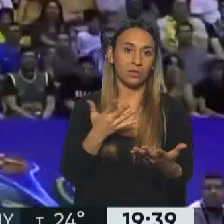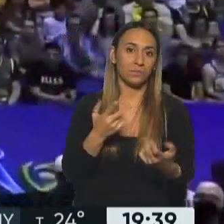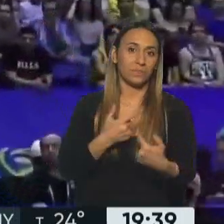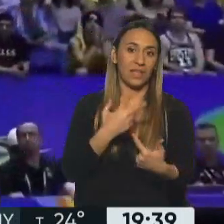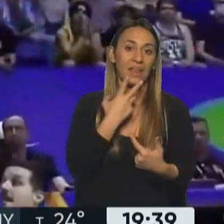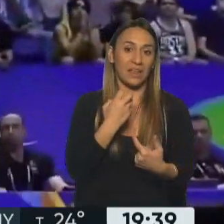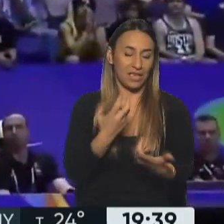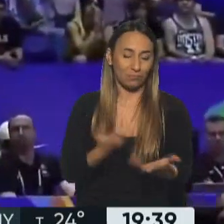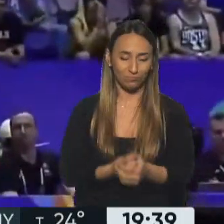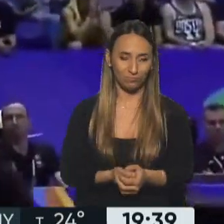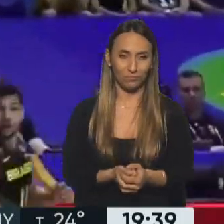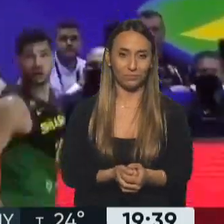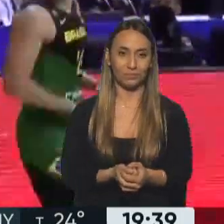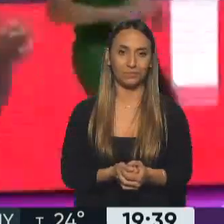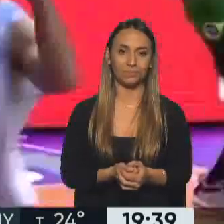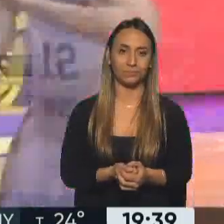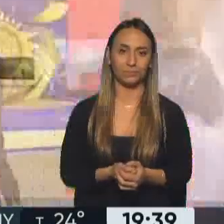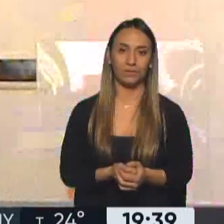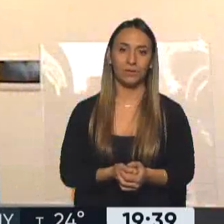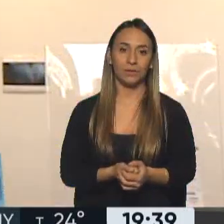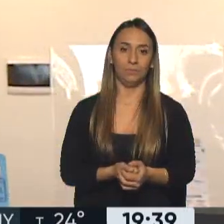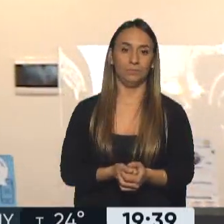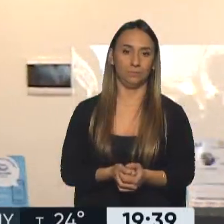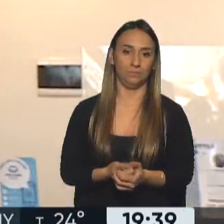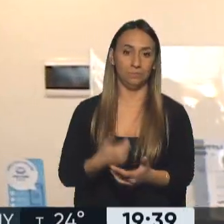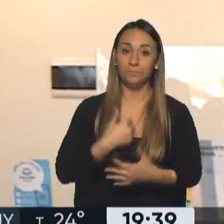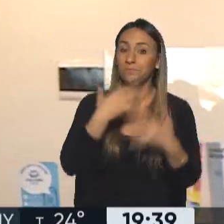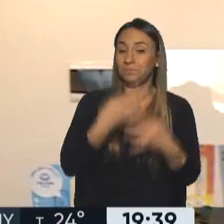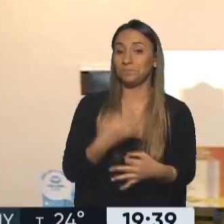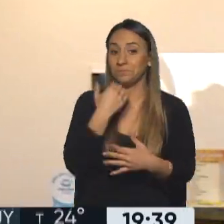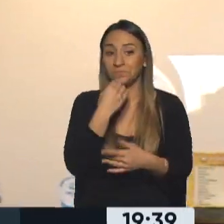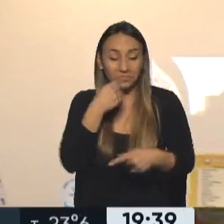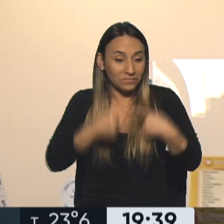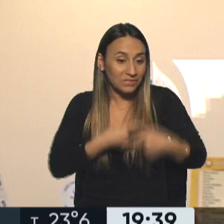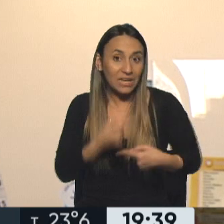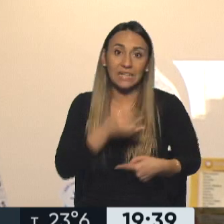desde acá, desde Argentina. En estas selecciones hay un importantísimo, no sé si va a seguir estando o no va a seguir estando.